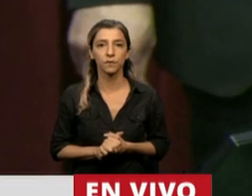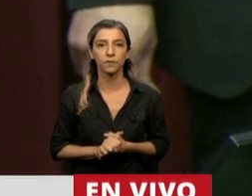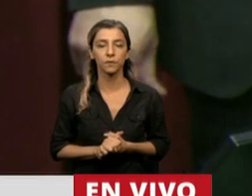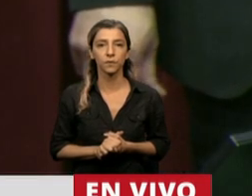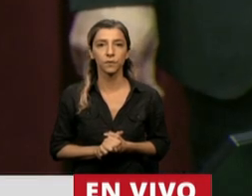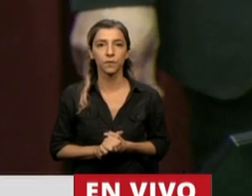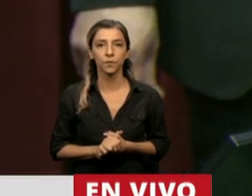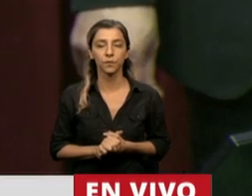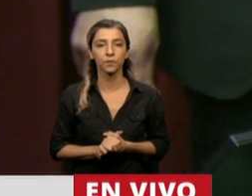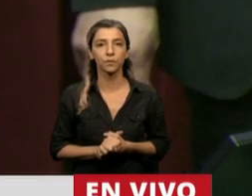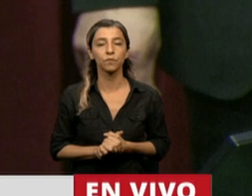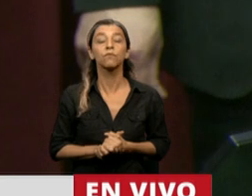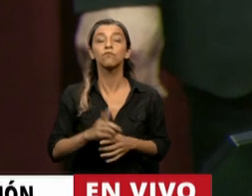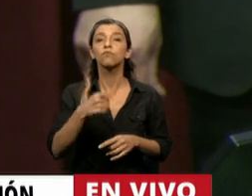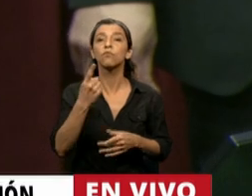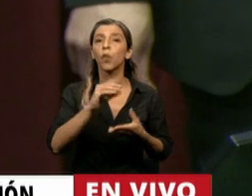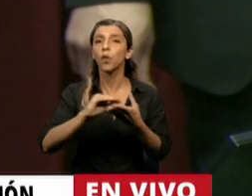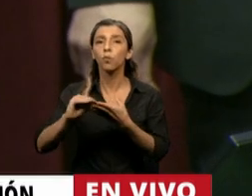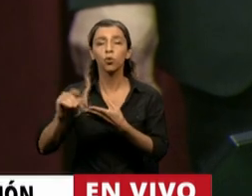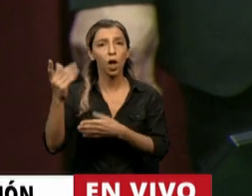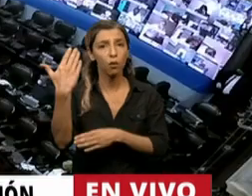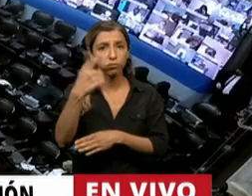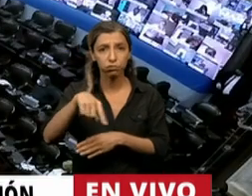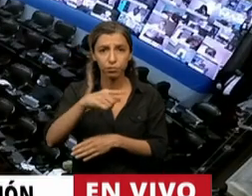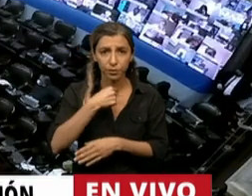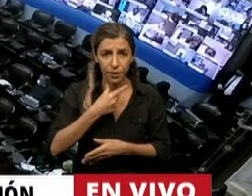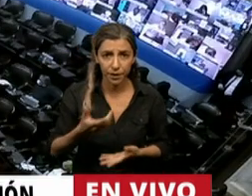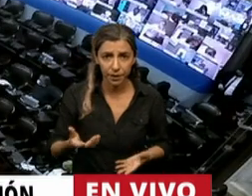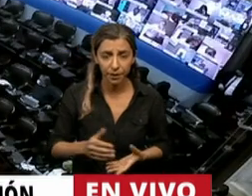sesión algún otro diputado en el uso de la